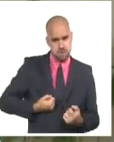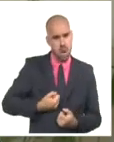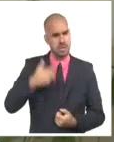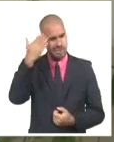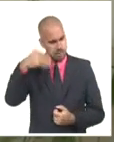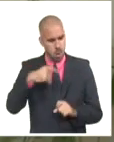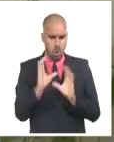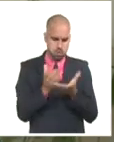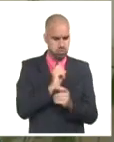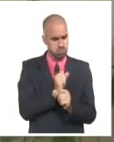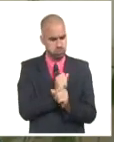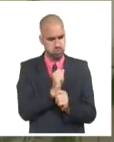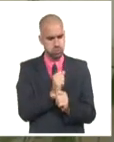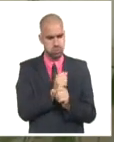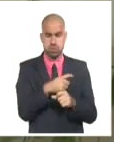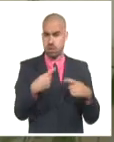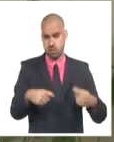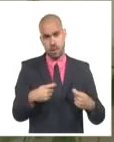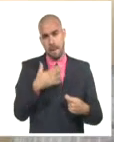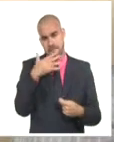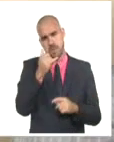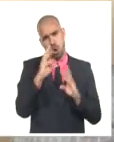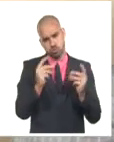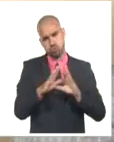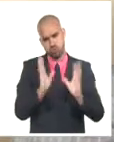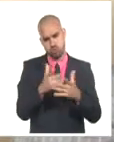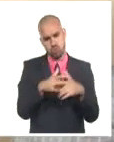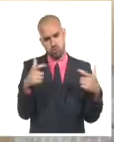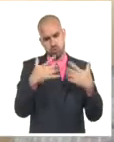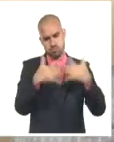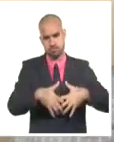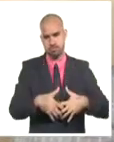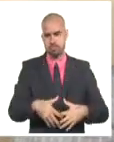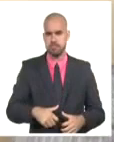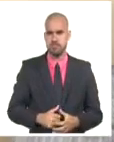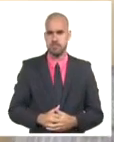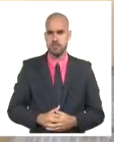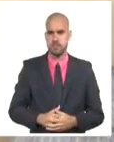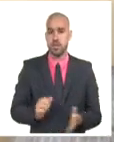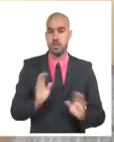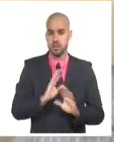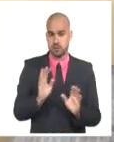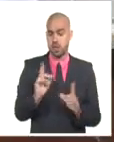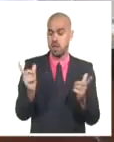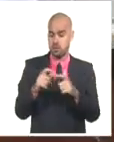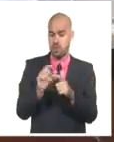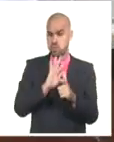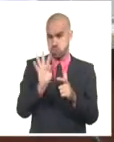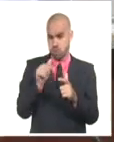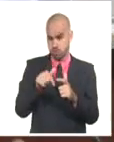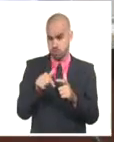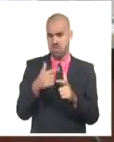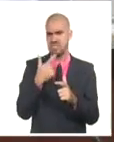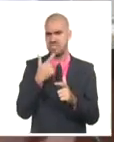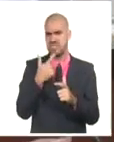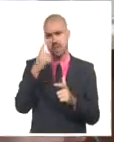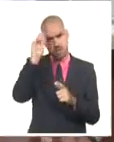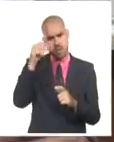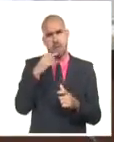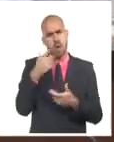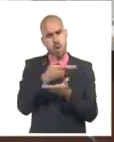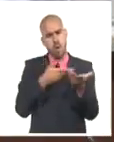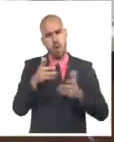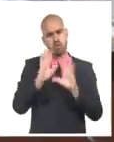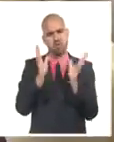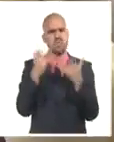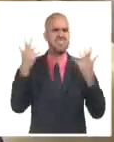sacrificio, con más trabajo para obtener mejores resultados. En este cuarto pleno se dedicó un espacio del debate a los jóvenes, a